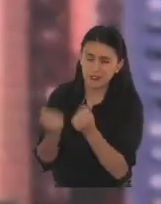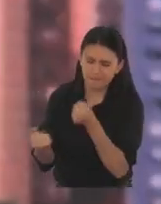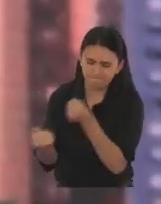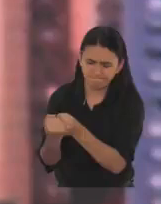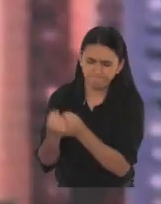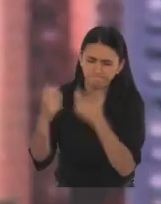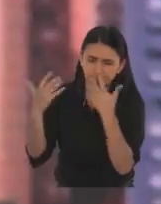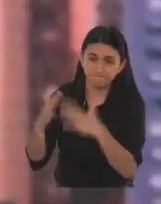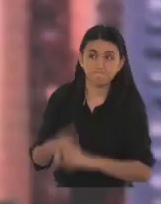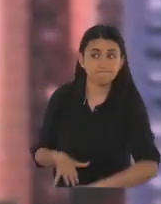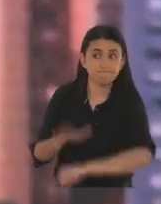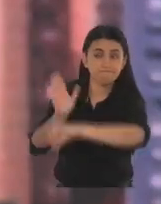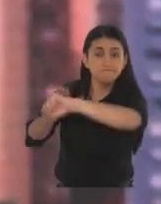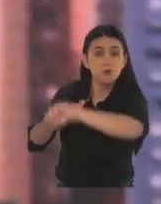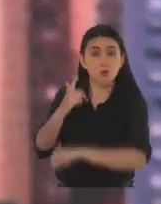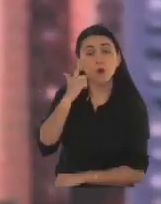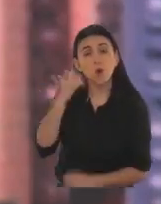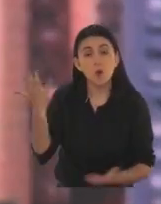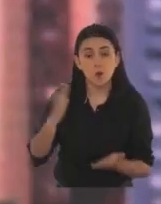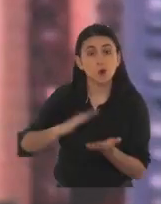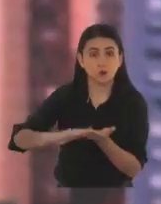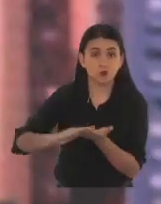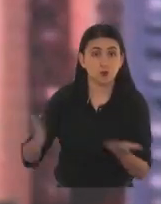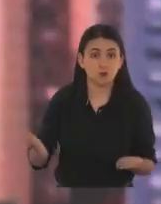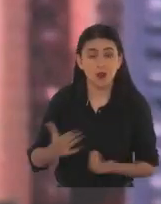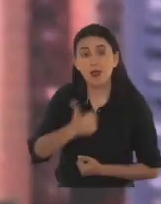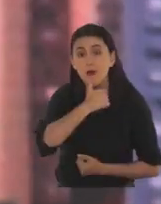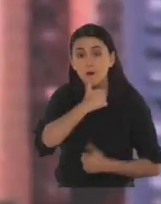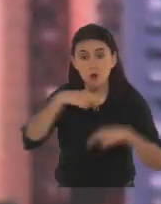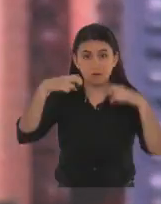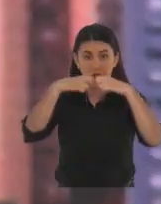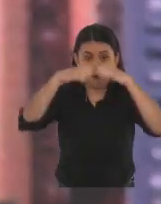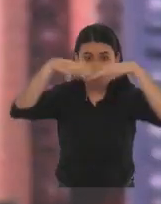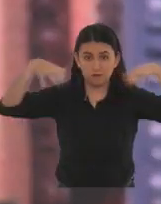bueno, el llamado a las autoridades para solucionar la situación con el agua y la electricidad. Y hacemos un